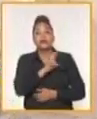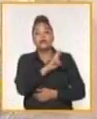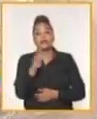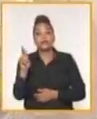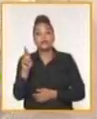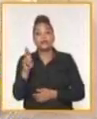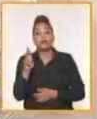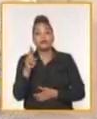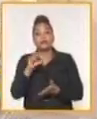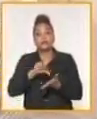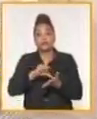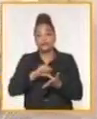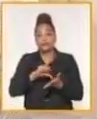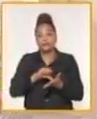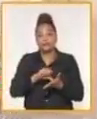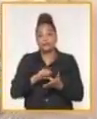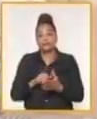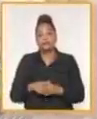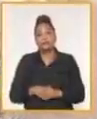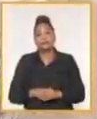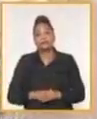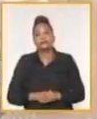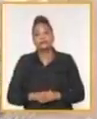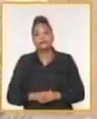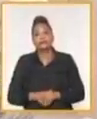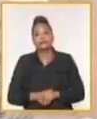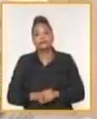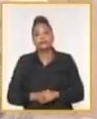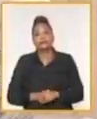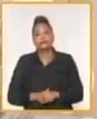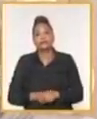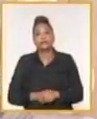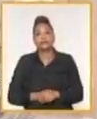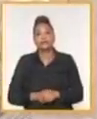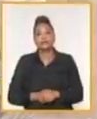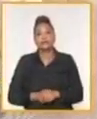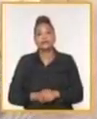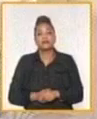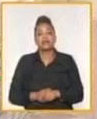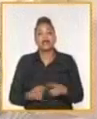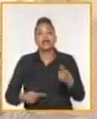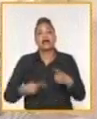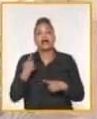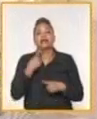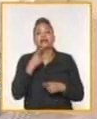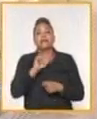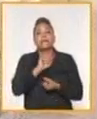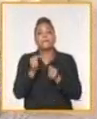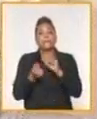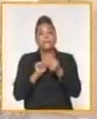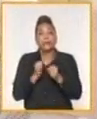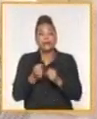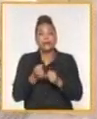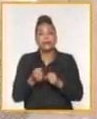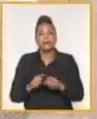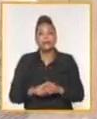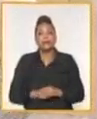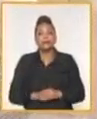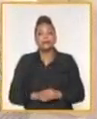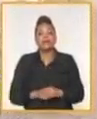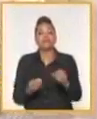estuvo hasta lo de los contras, pero de eso no voy a hablar. Pero es una revolución antiimperialista, antisionista, y es un